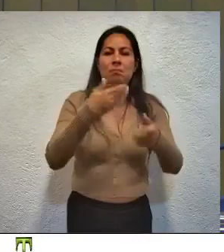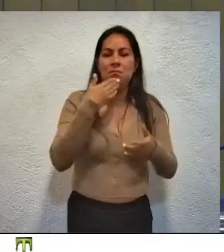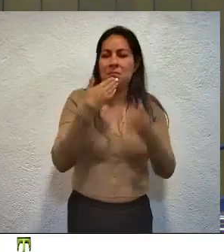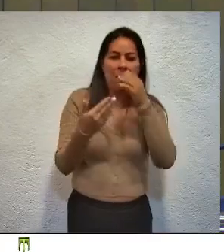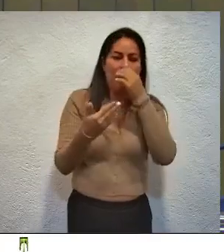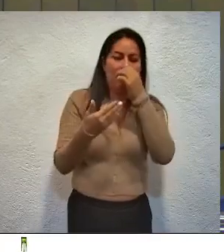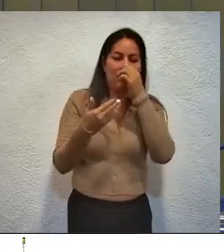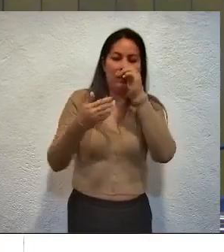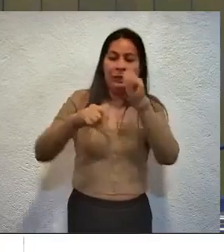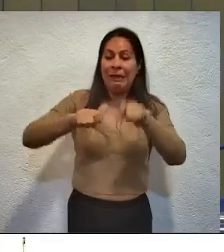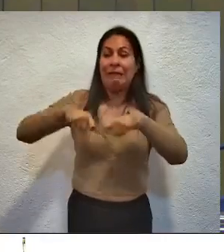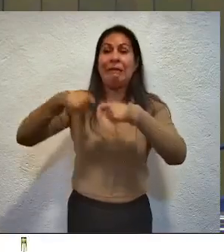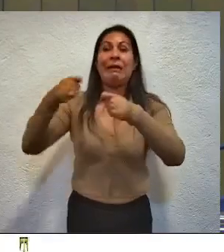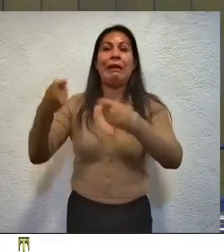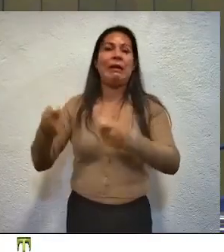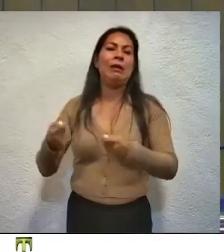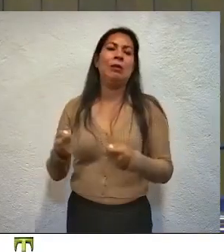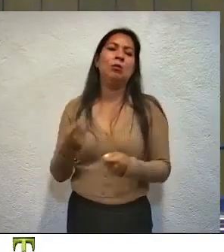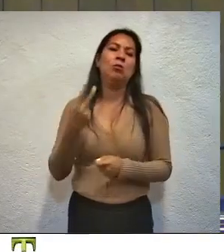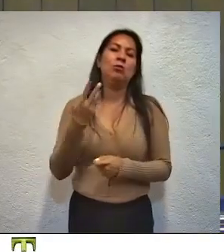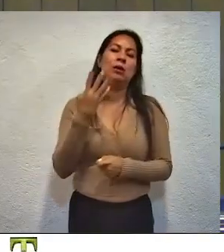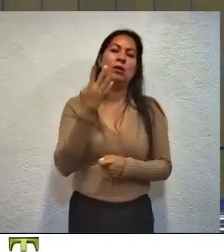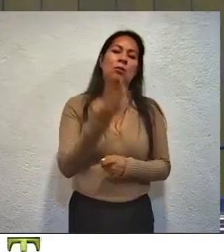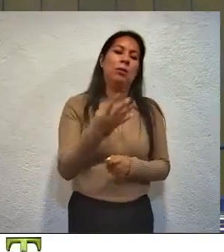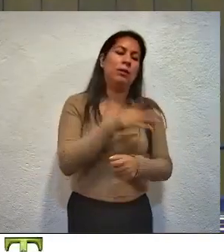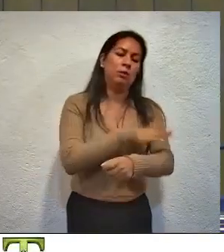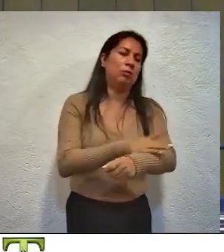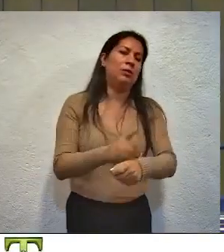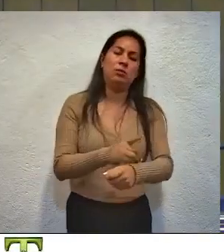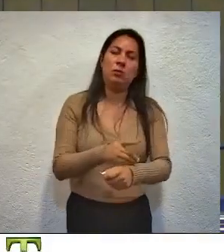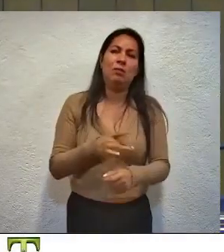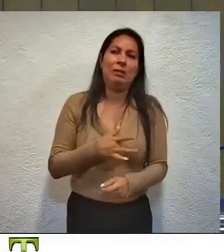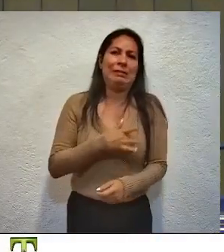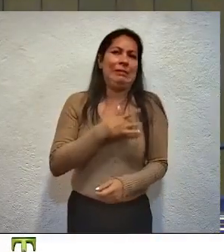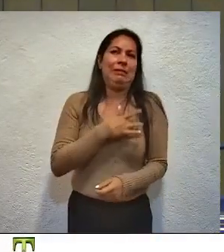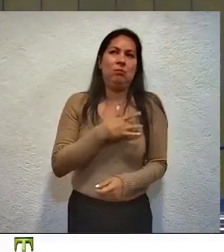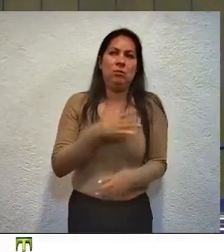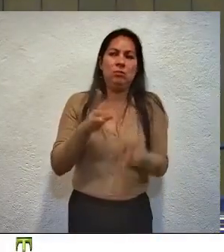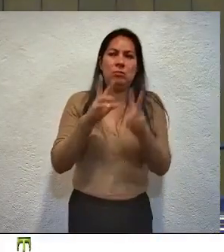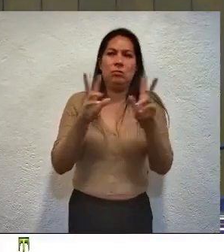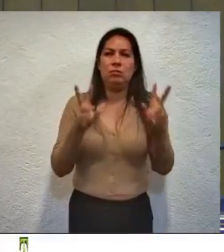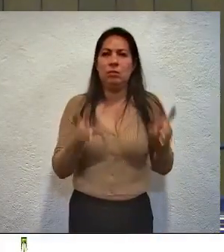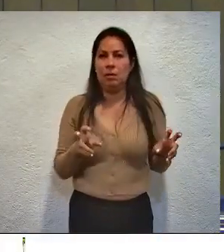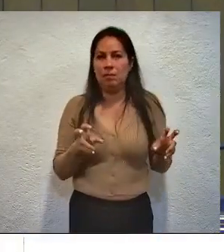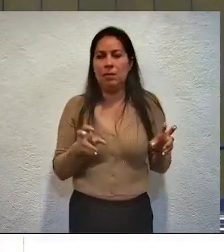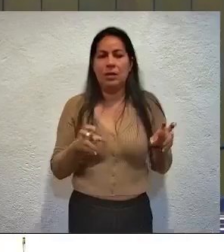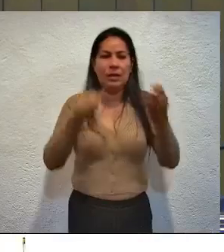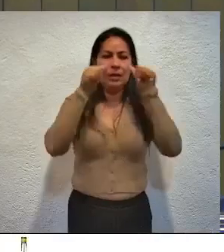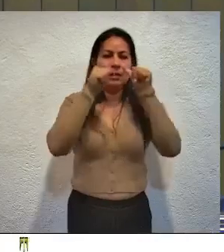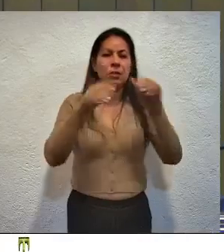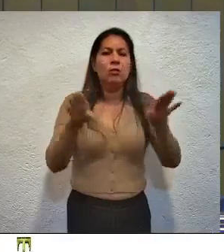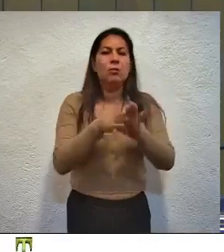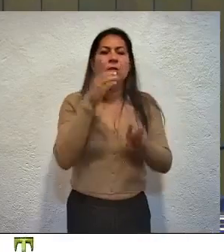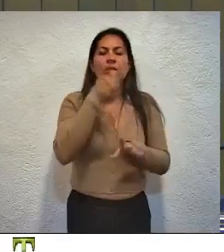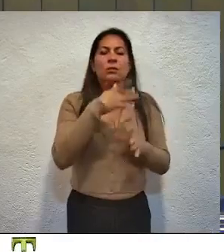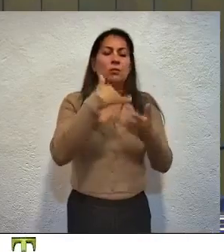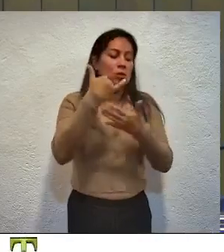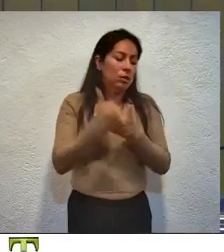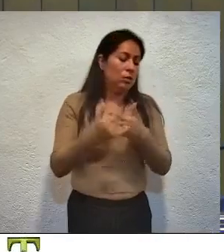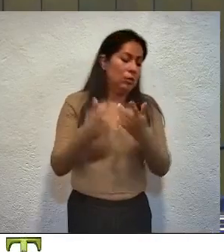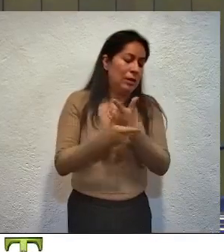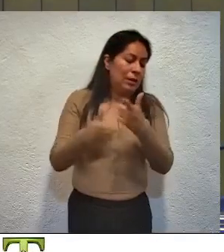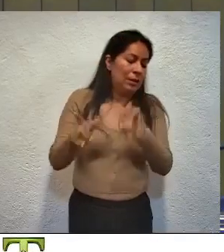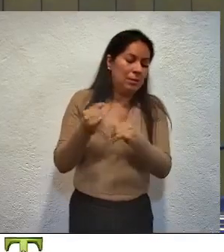directo de asignar una 4ª coordinación? Porque me parece que es un tema que, atendiendo a, como lo dice el proyecto, a la